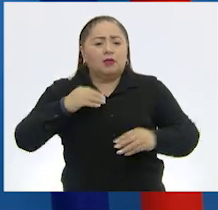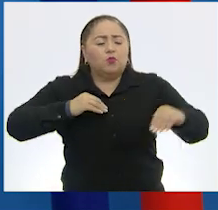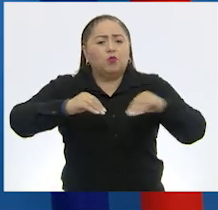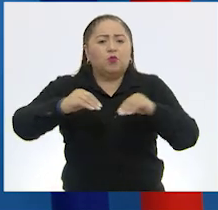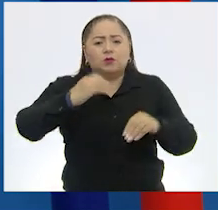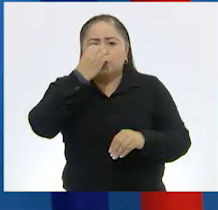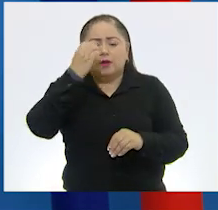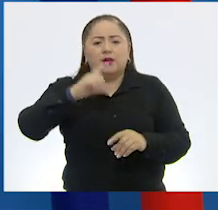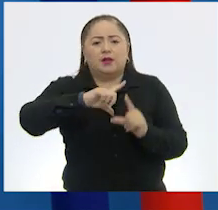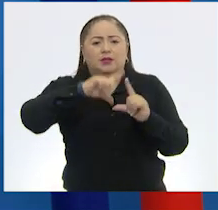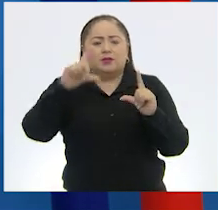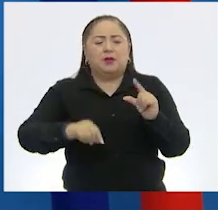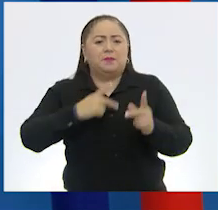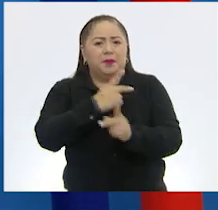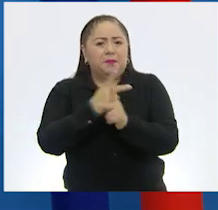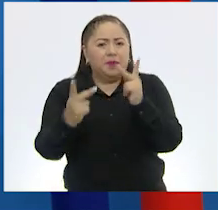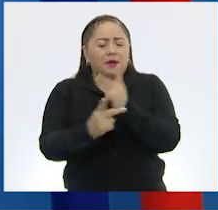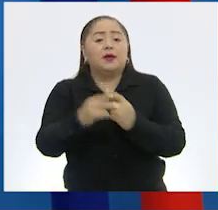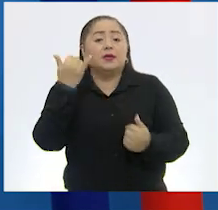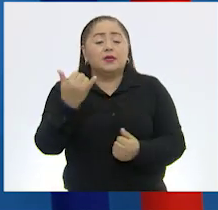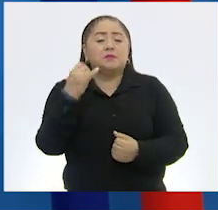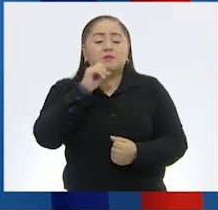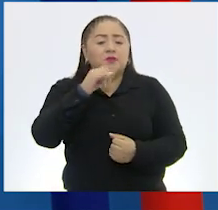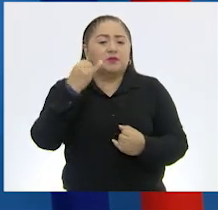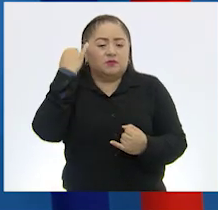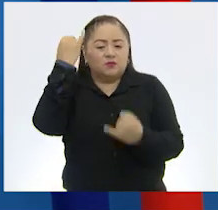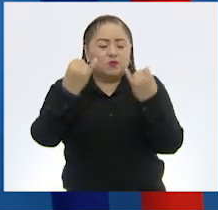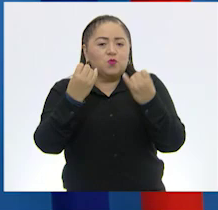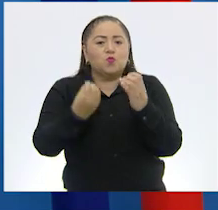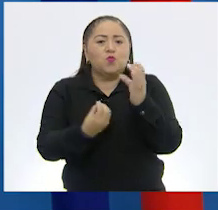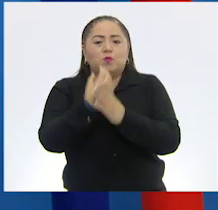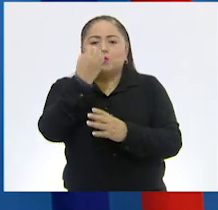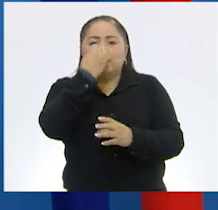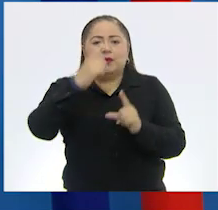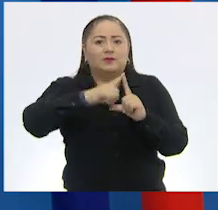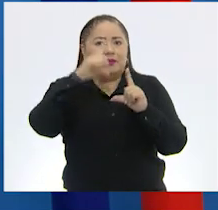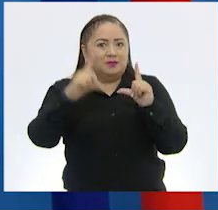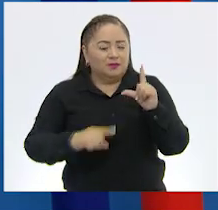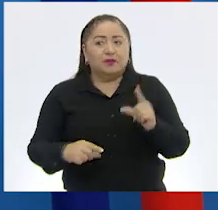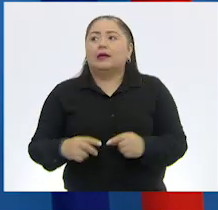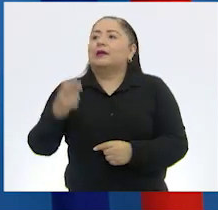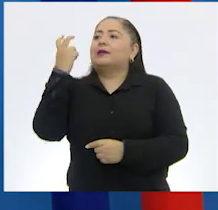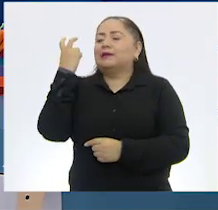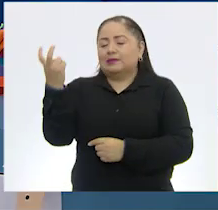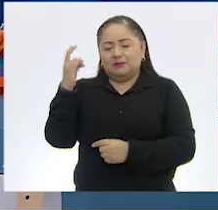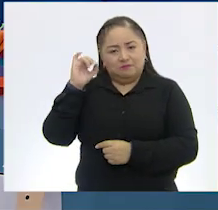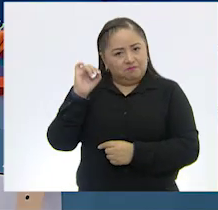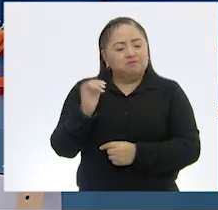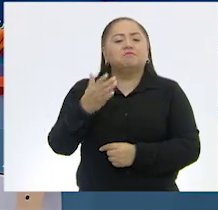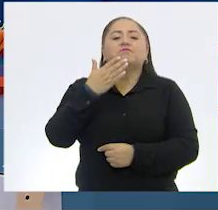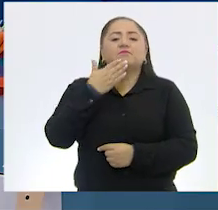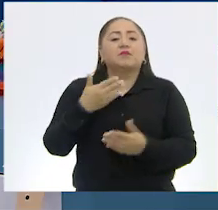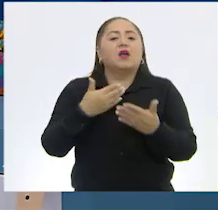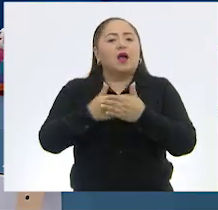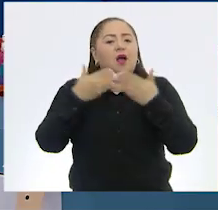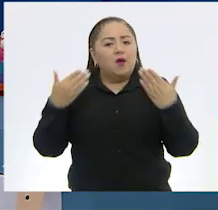Escuela Nacional Preparatoria y la creación de las escuelas nacionales. Así es, Juan Carlos, muy bien. Vamos a ponerlo en la tabla. Yo